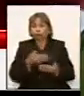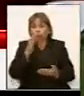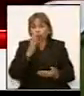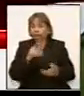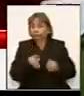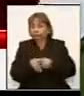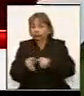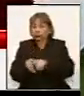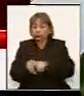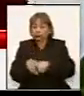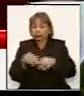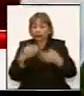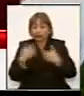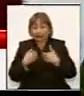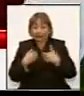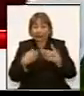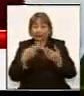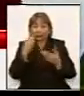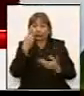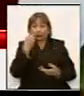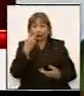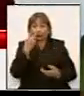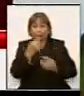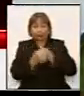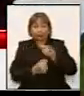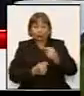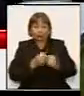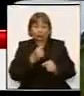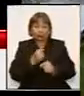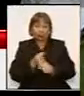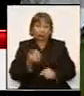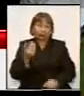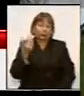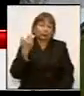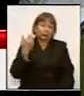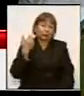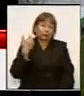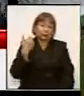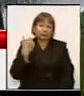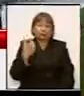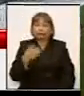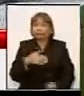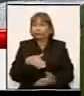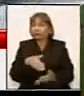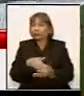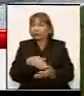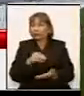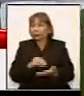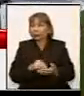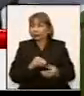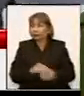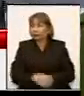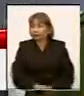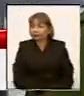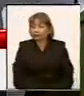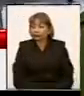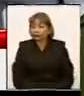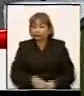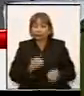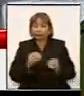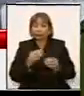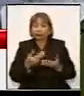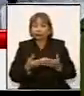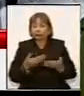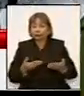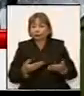también tenemos otra gestión ya encaminada dos años atrás por vía anexión, por redelimitación, conforme conoce ya